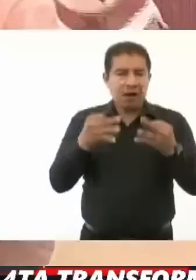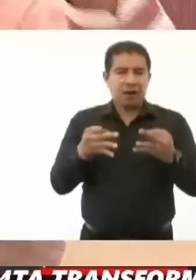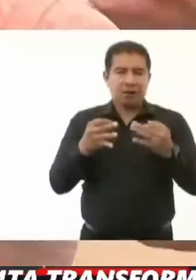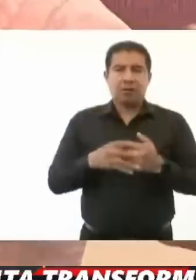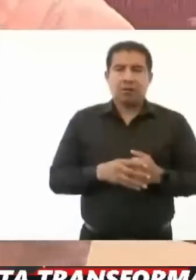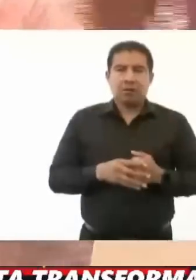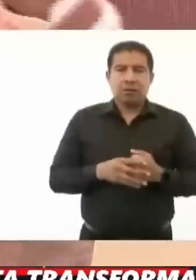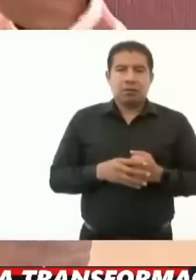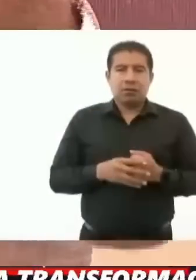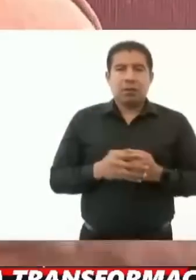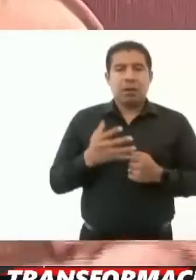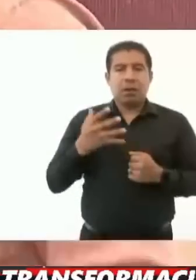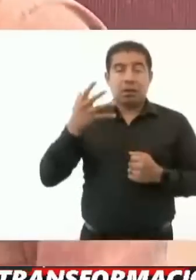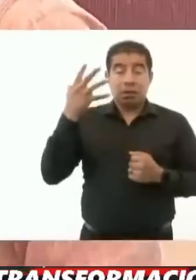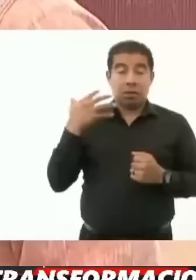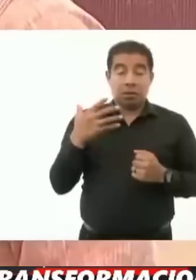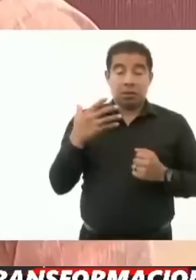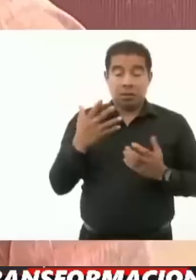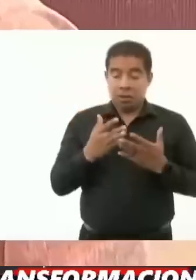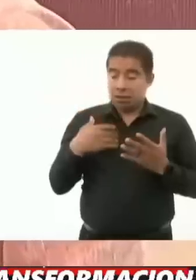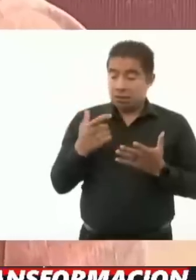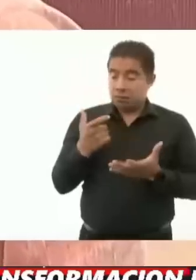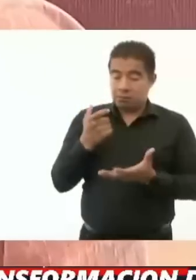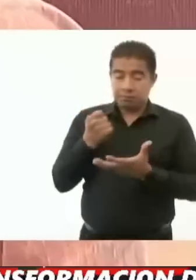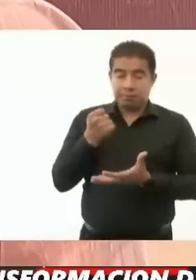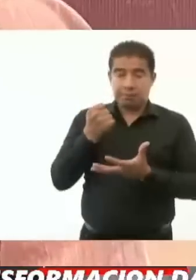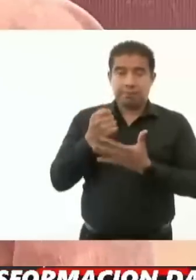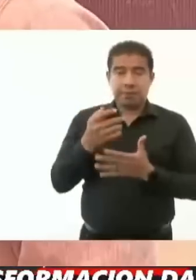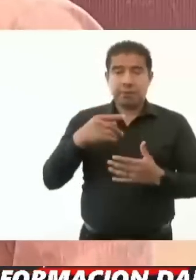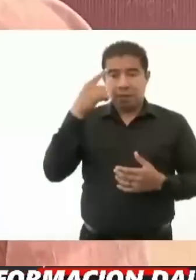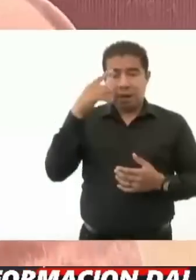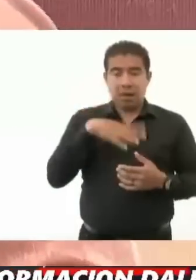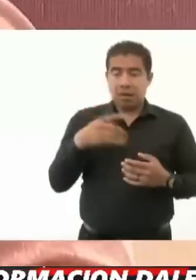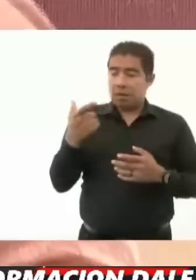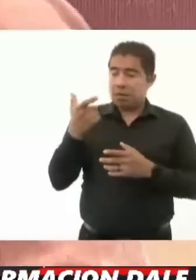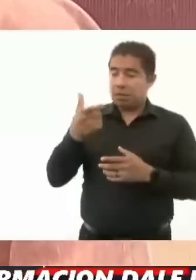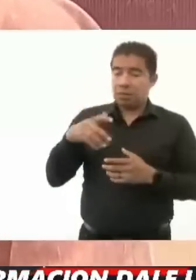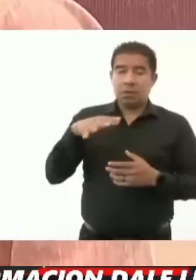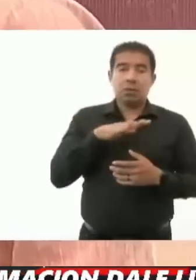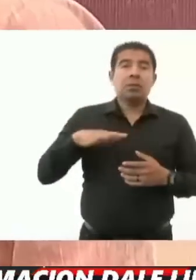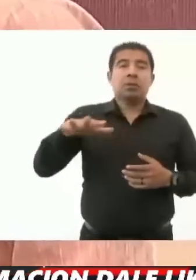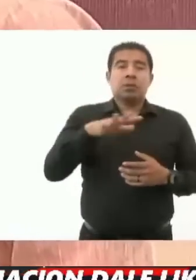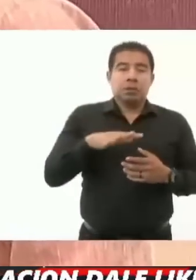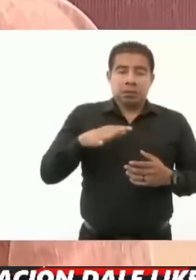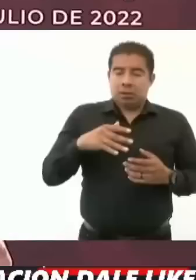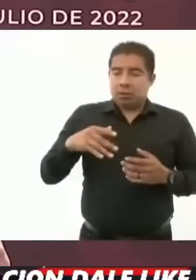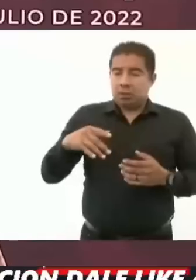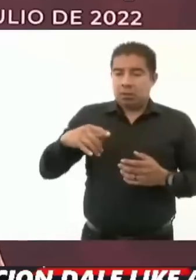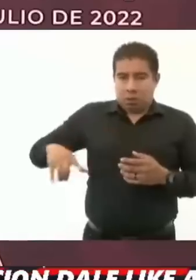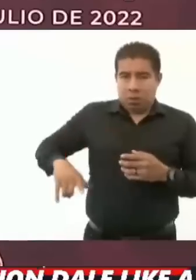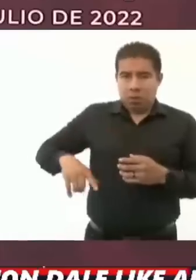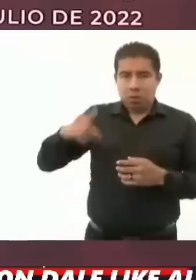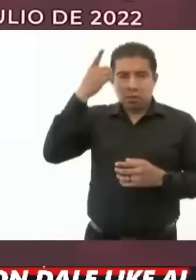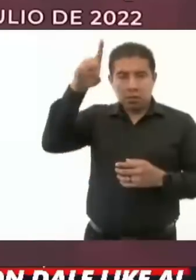Antes, el presupuesto, que es dinero del pueblo, no del gobierno, porque